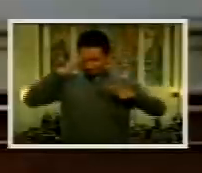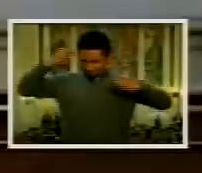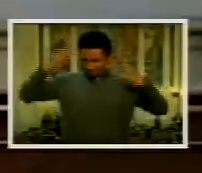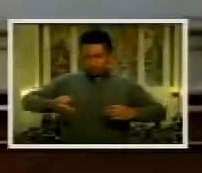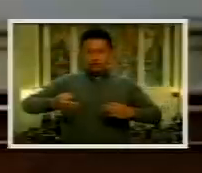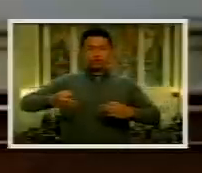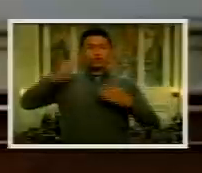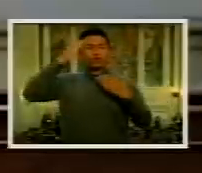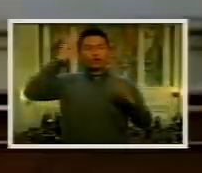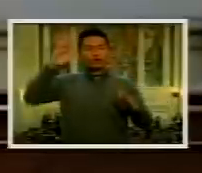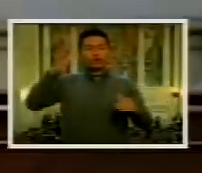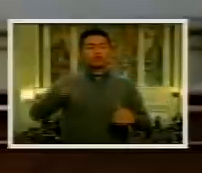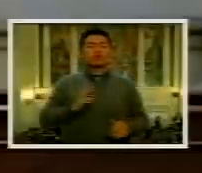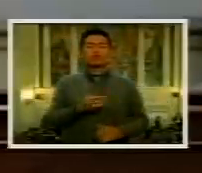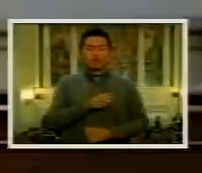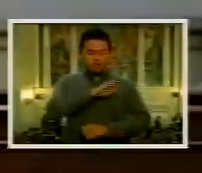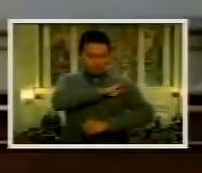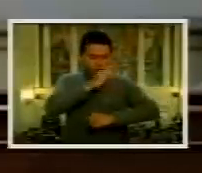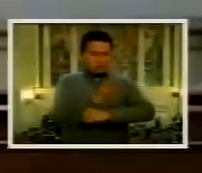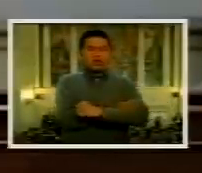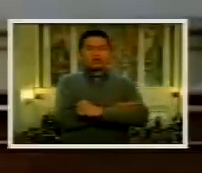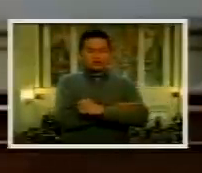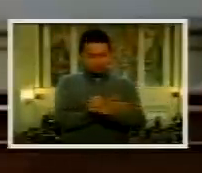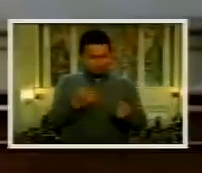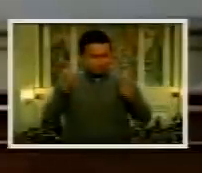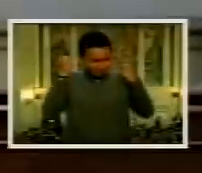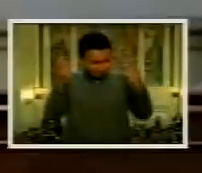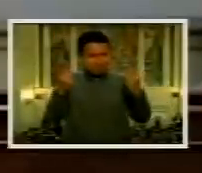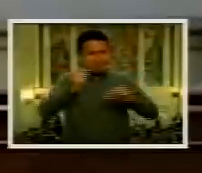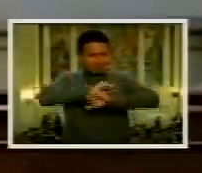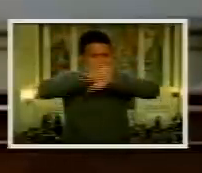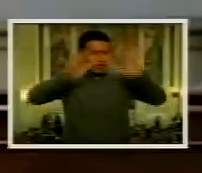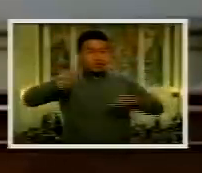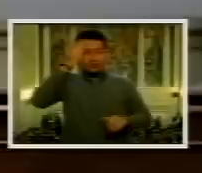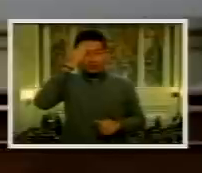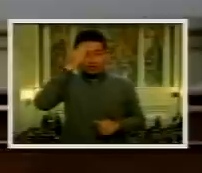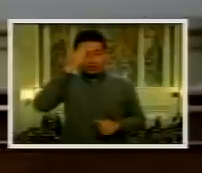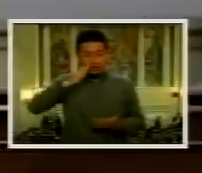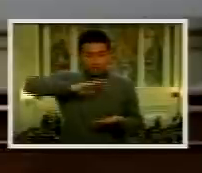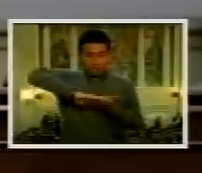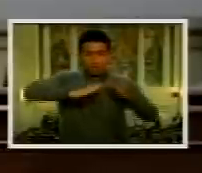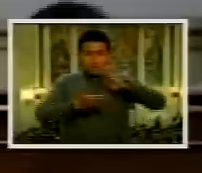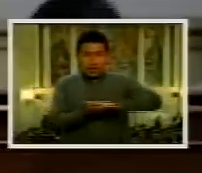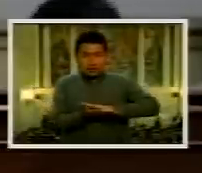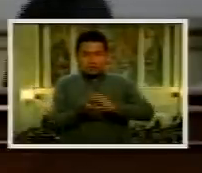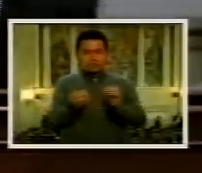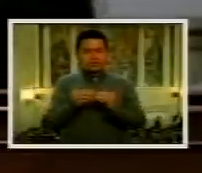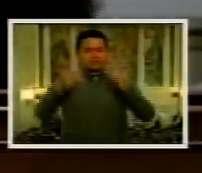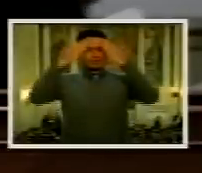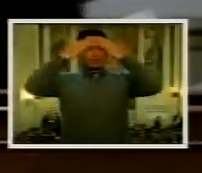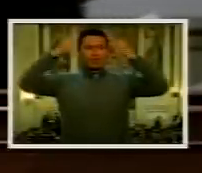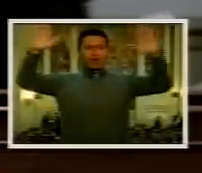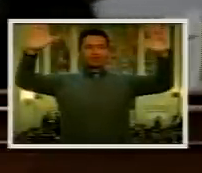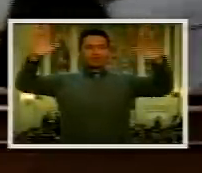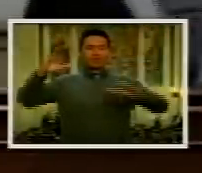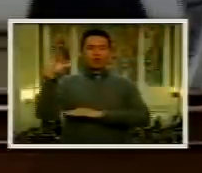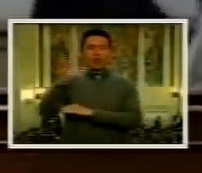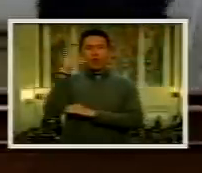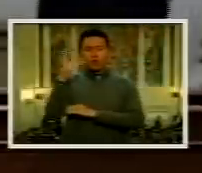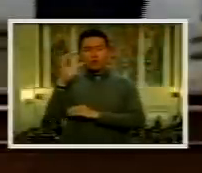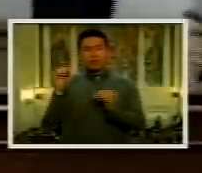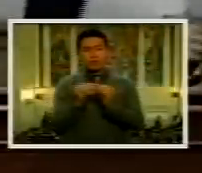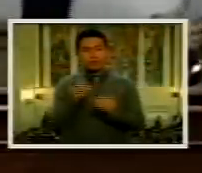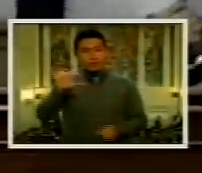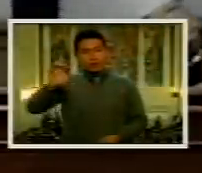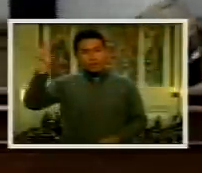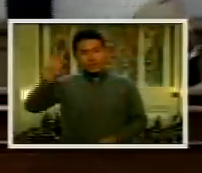que tendremos la fortaleza para entender que tanto la paz como la democracia de Colombia y